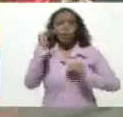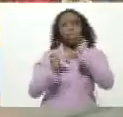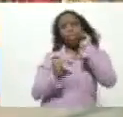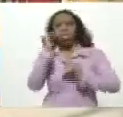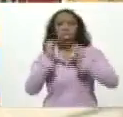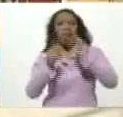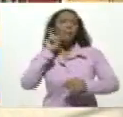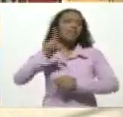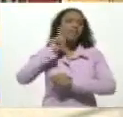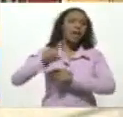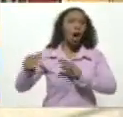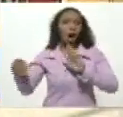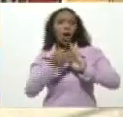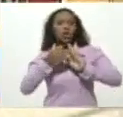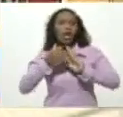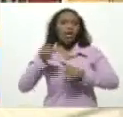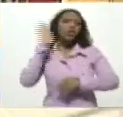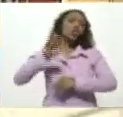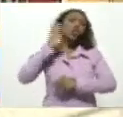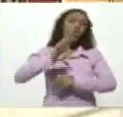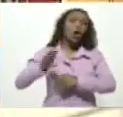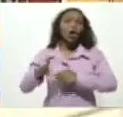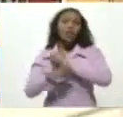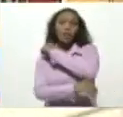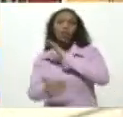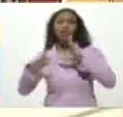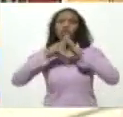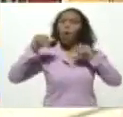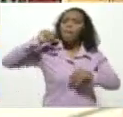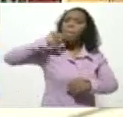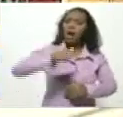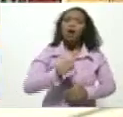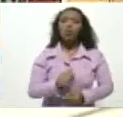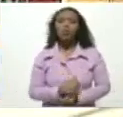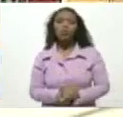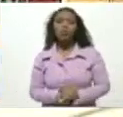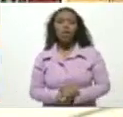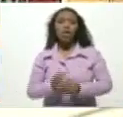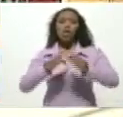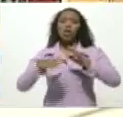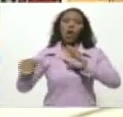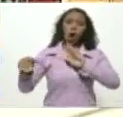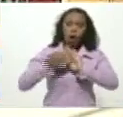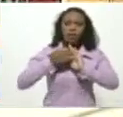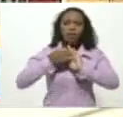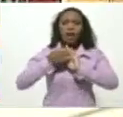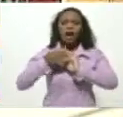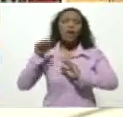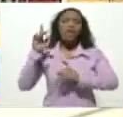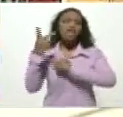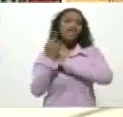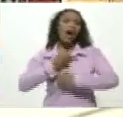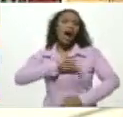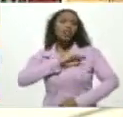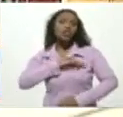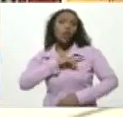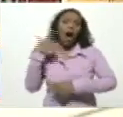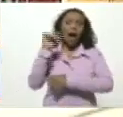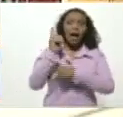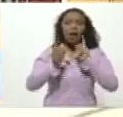la mentira, contra la corrupción, contra todo lo malo, contra los burócratas, estén donde estén